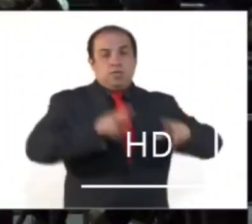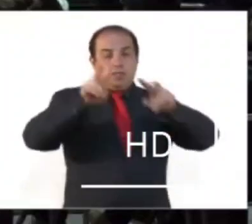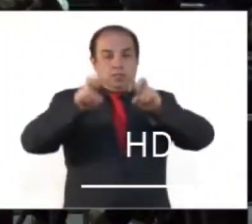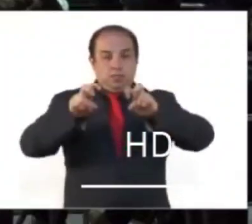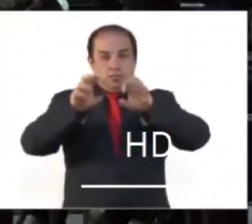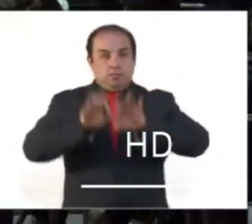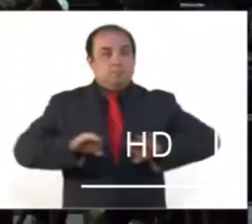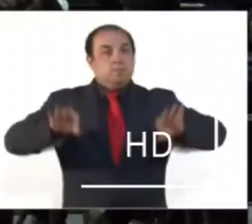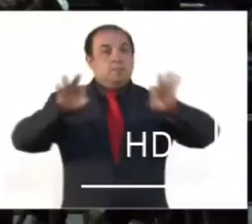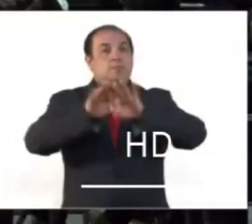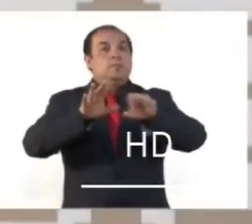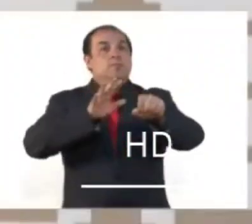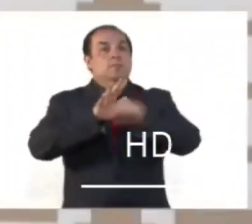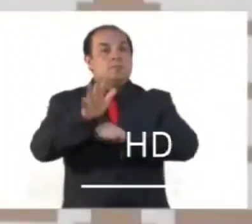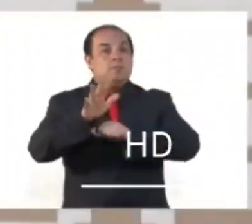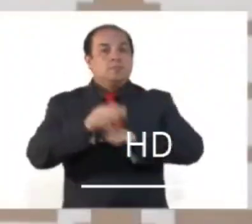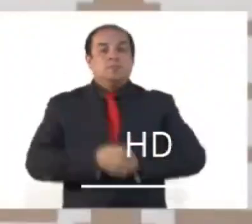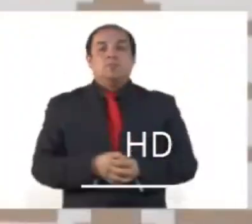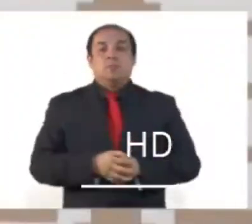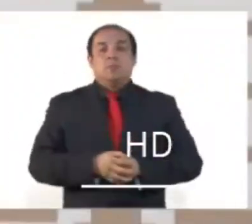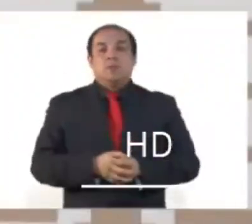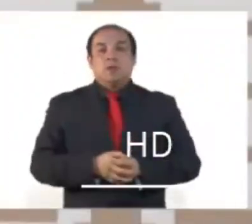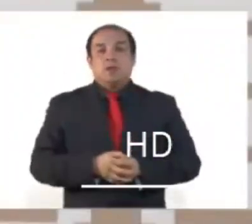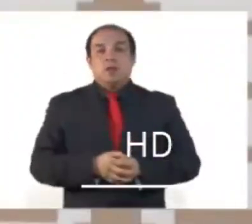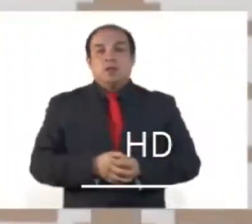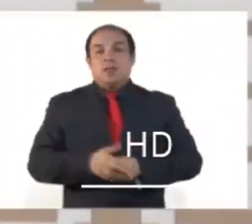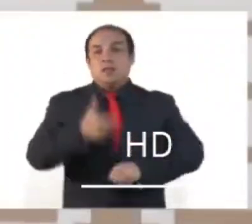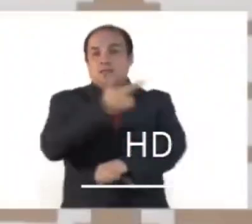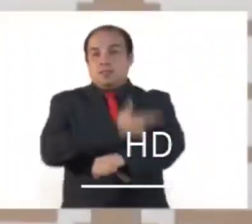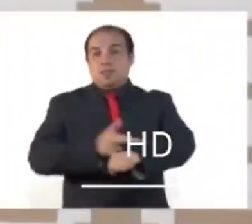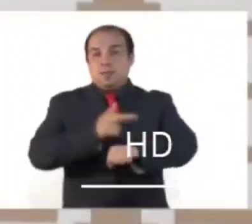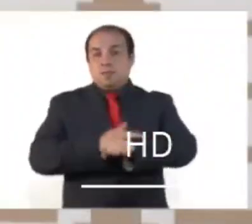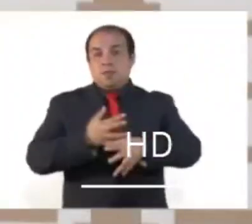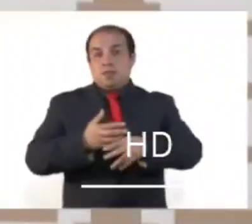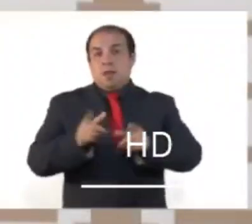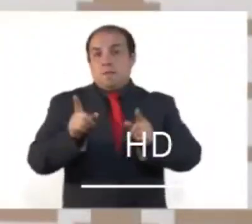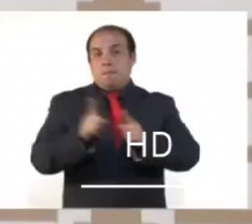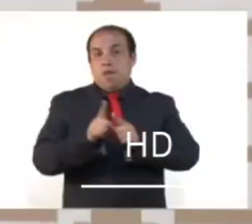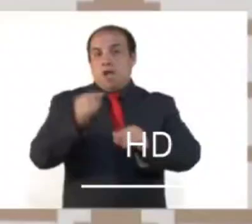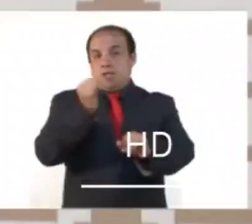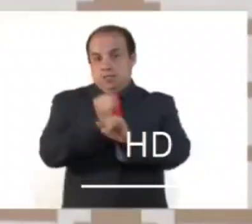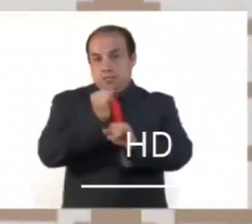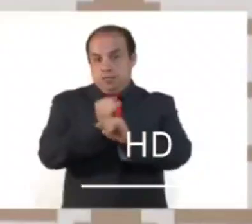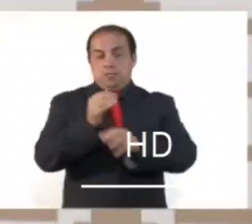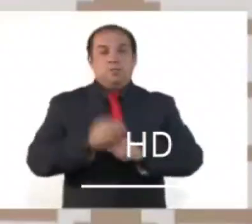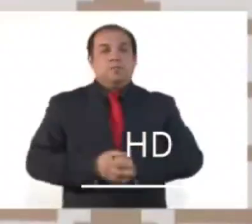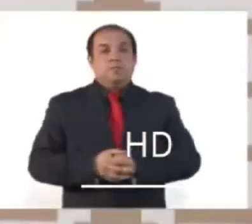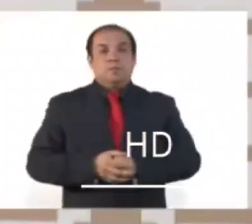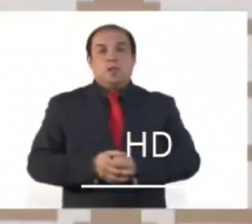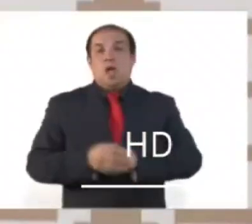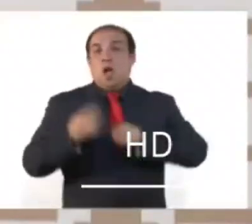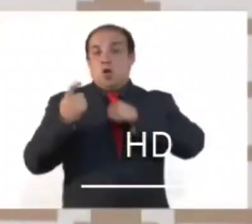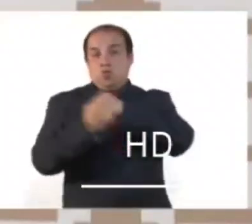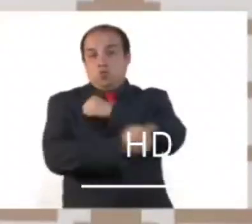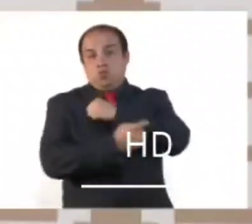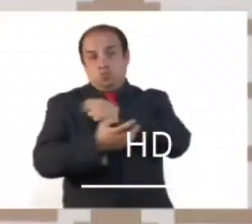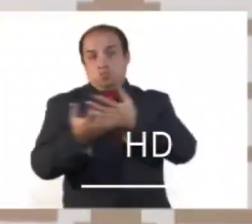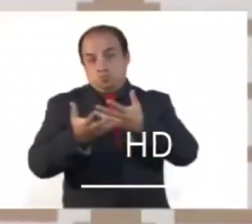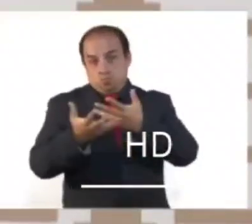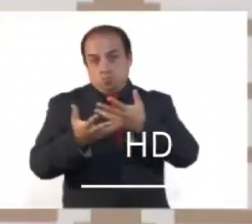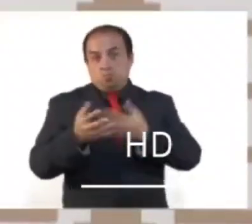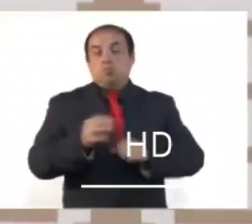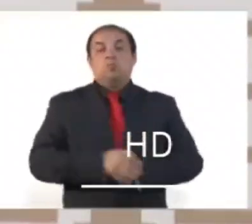fundamental es la cuestión de digitalización de los trámites, toda la automatización que se está logrando. Ahora